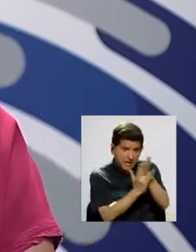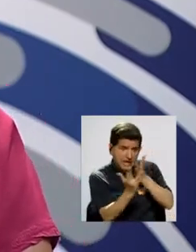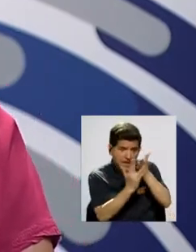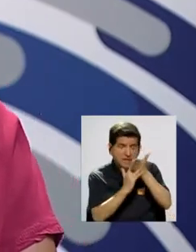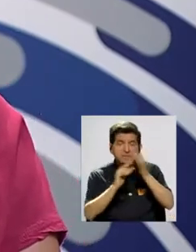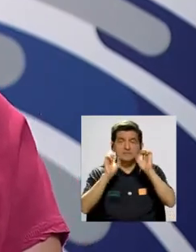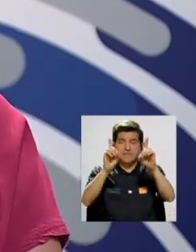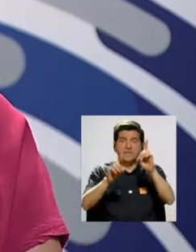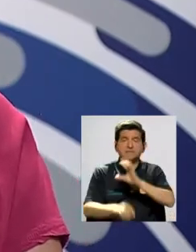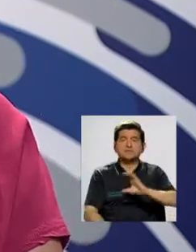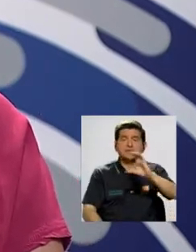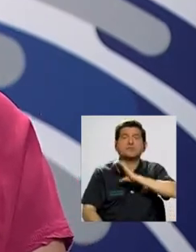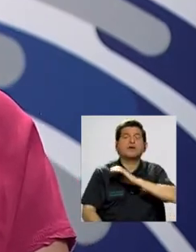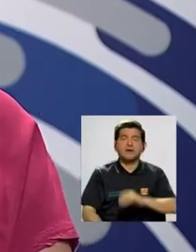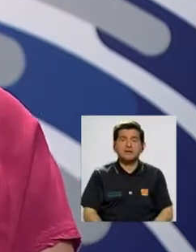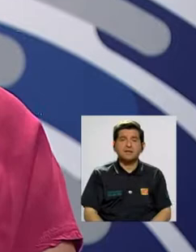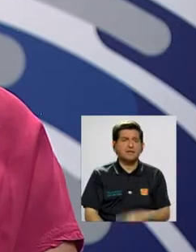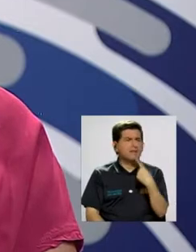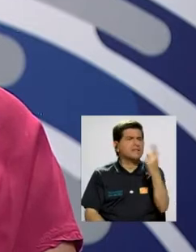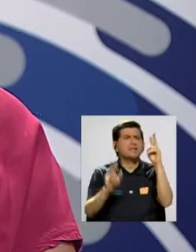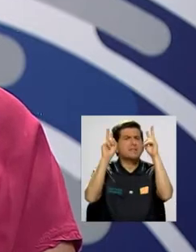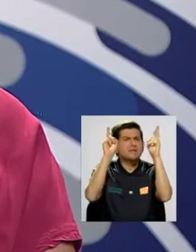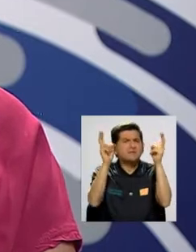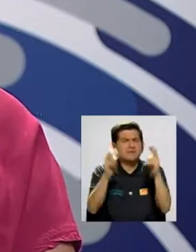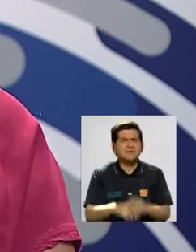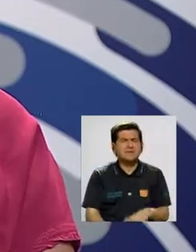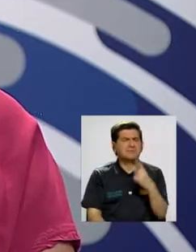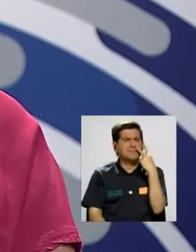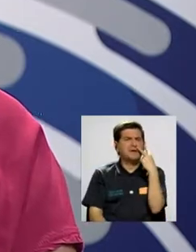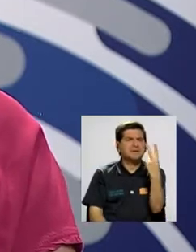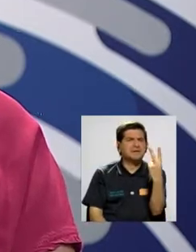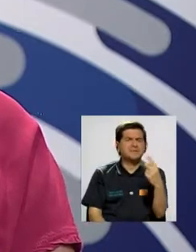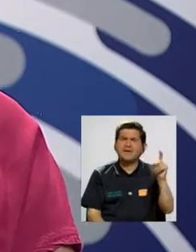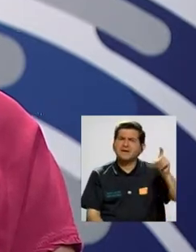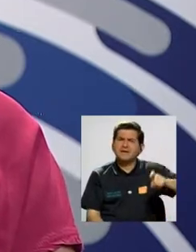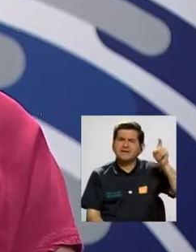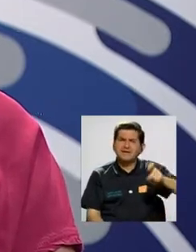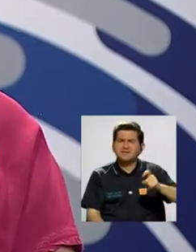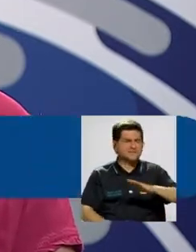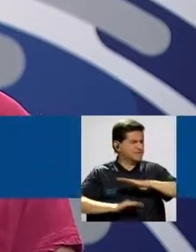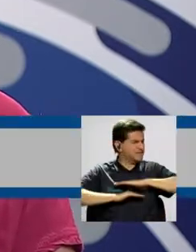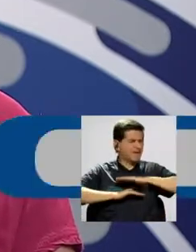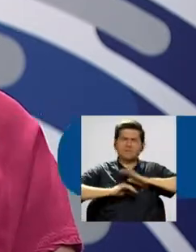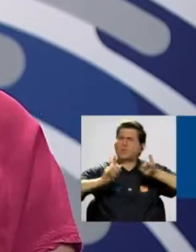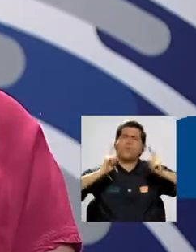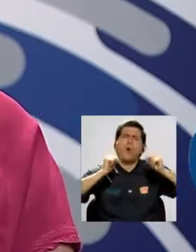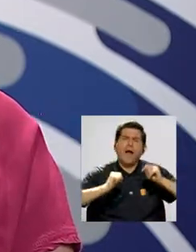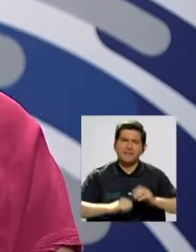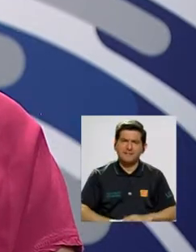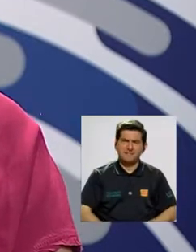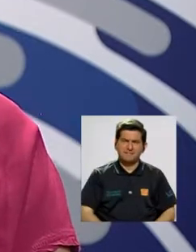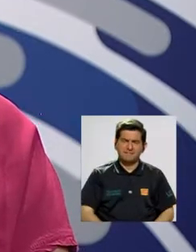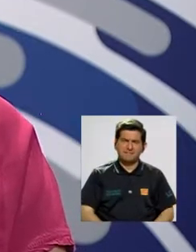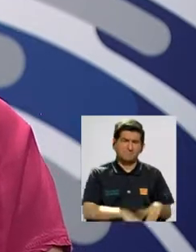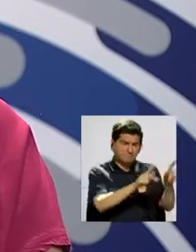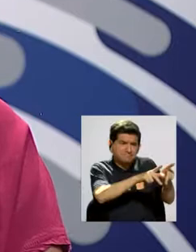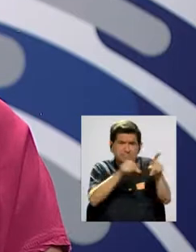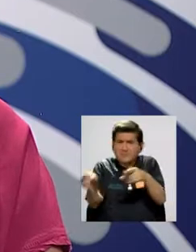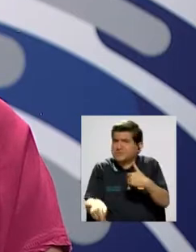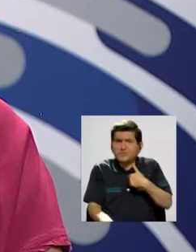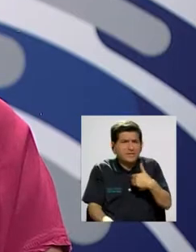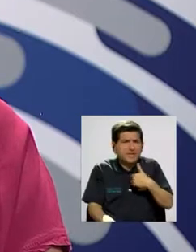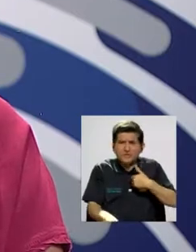de calidad. Y menciono estos temas porque el punto es ver cuáles son las necesidades insatisfechas. ¿Qué es lo que la gente no